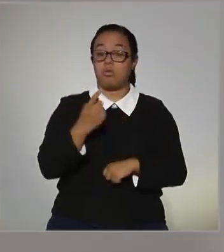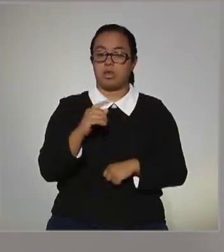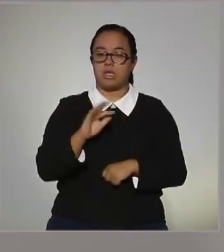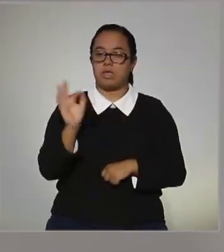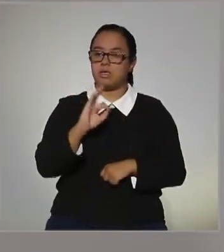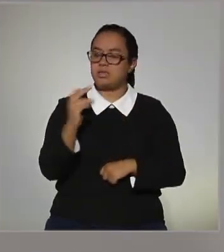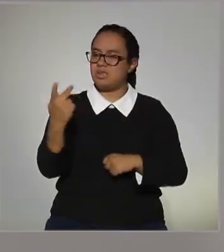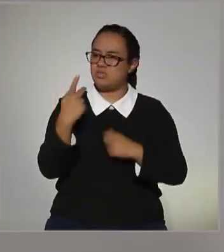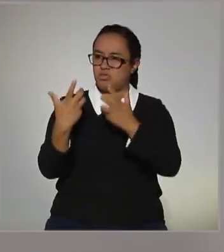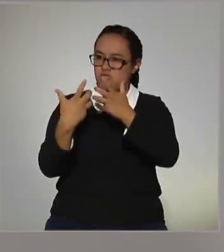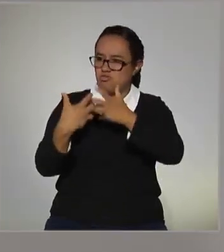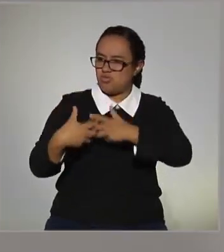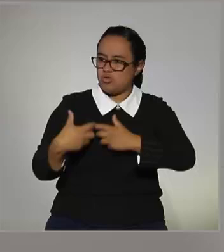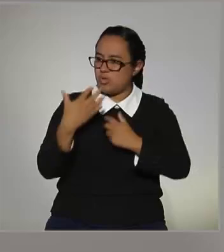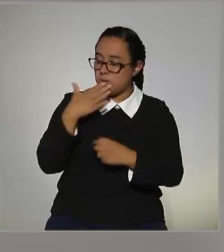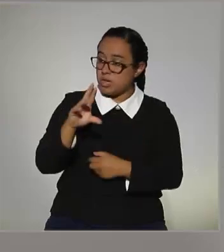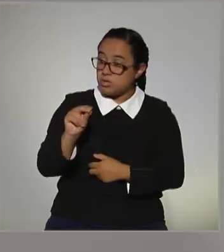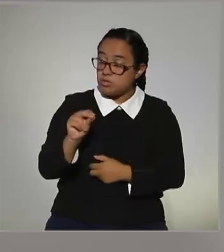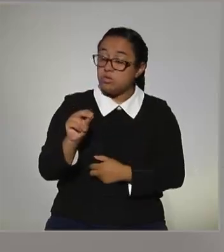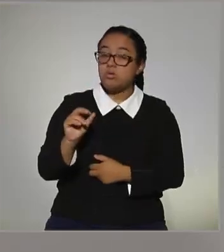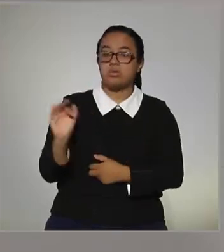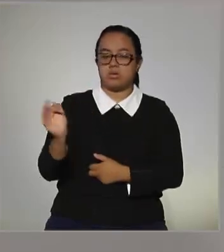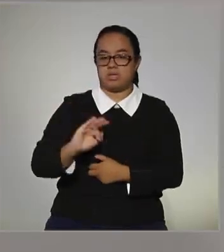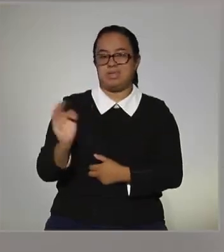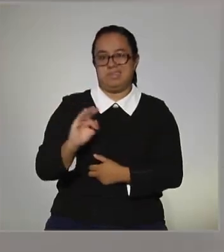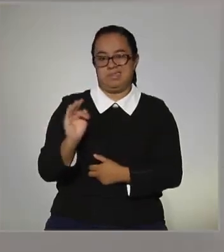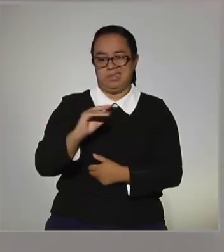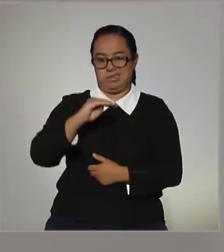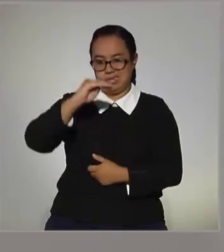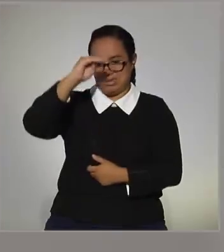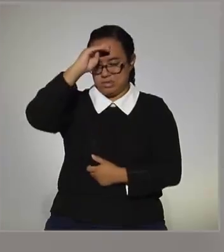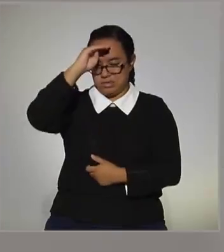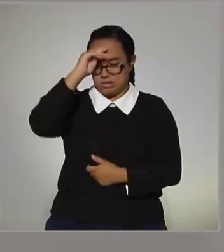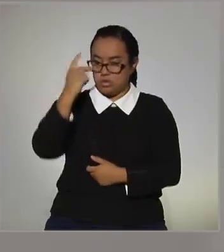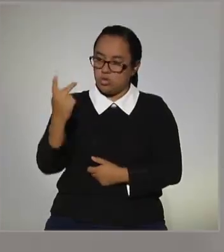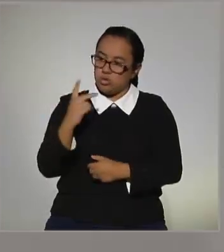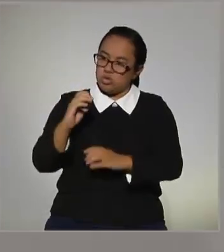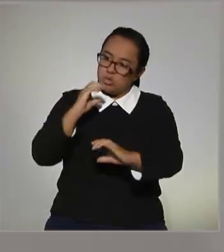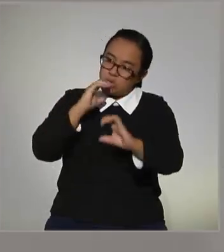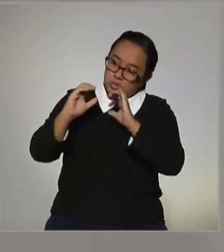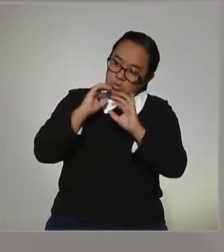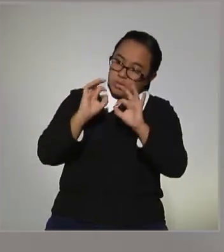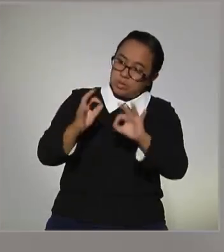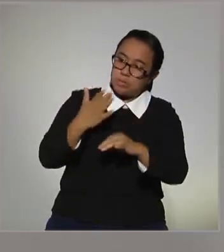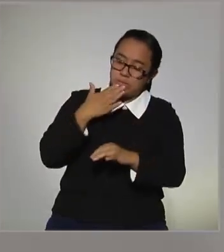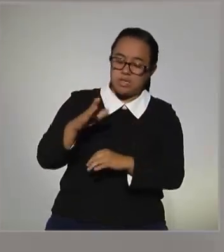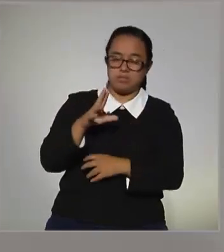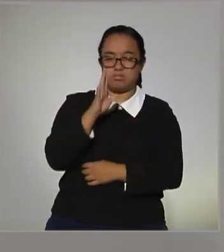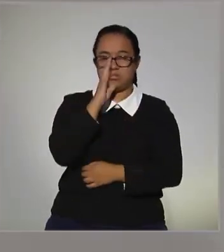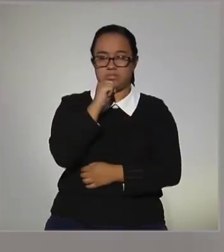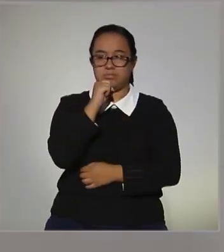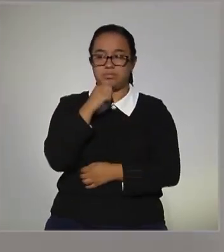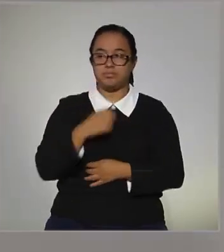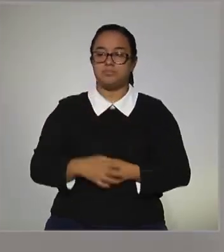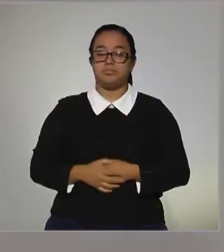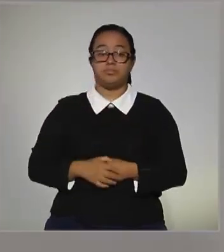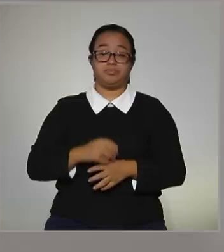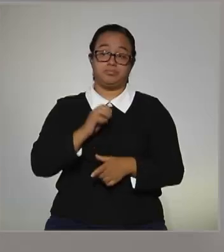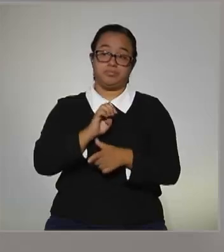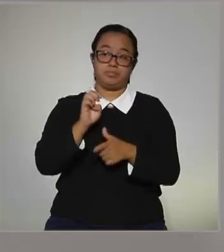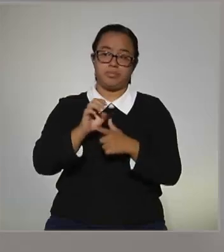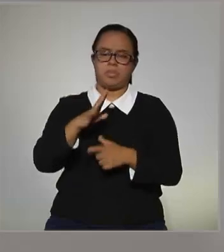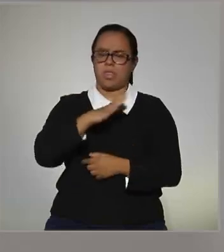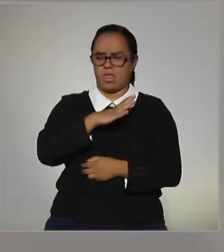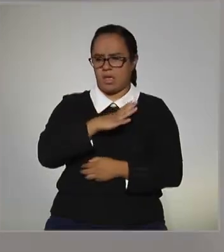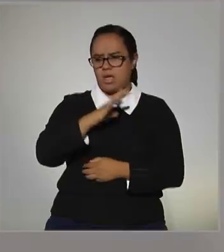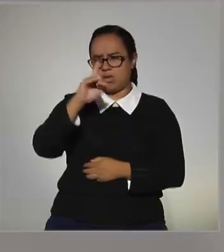estaba funcionando, evidentemente puede ser que tenía que ver con que pues eso no se estaba pudiendo comunicar de la mejor manera. Entonces, pues hay recursos que a lo